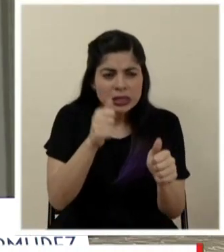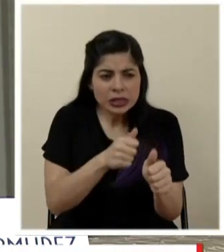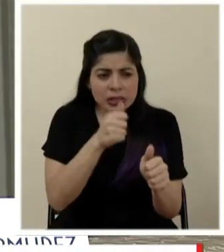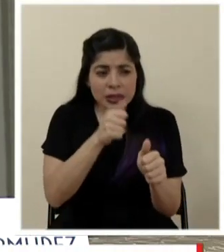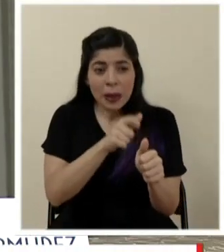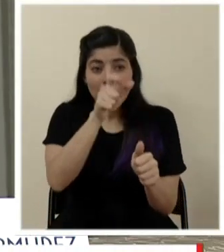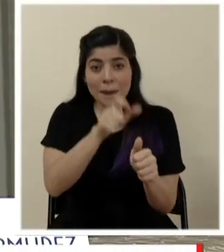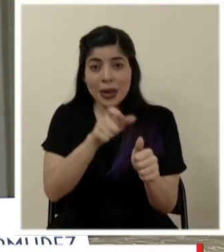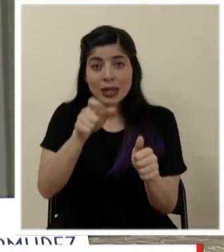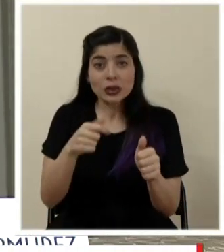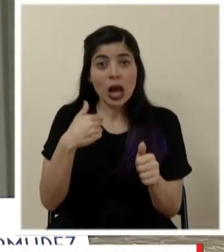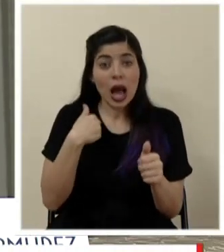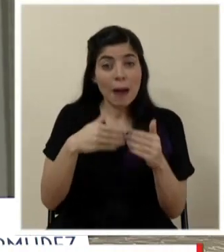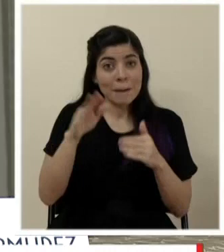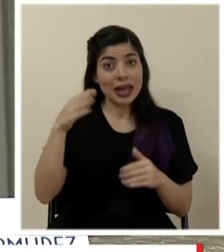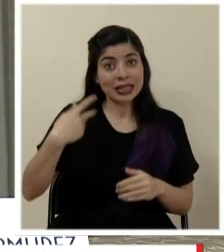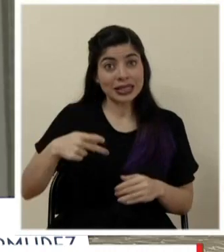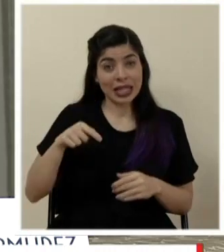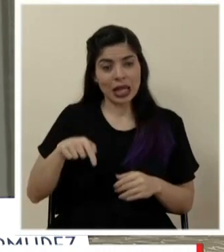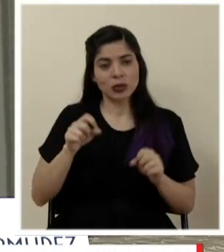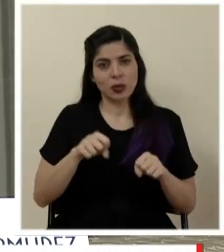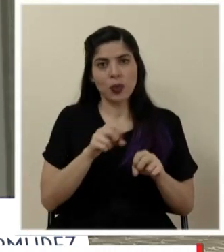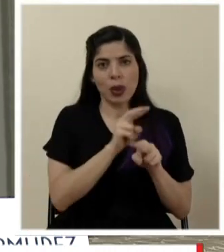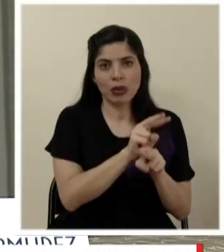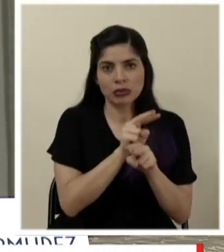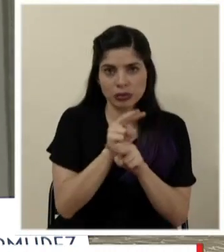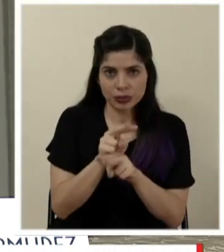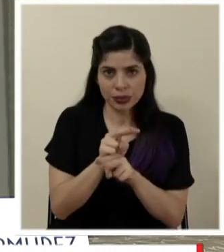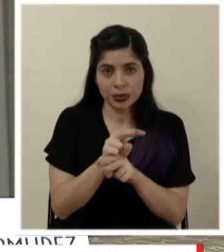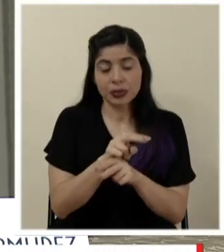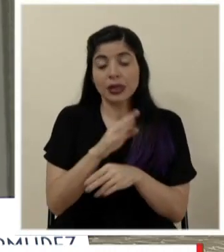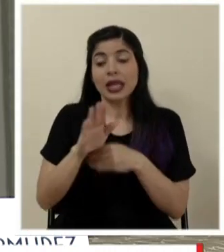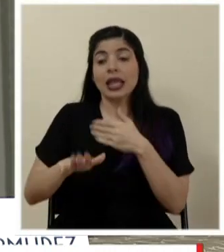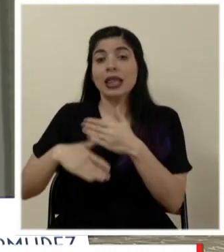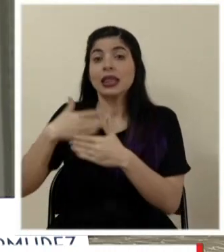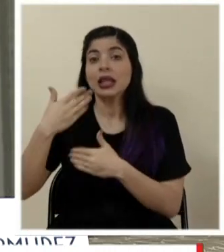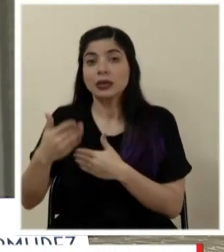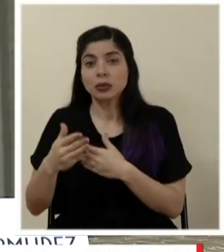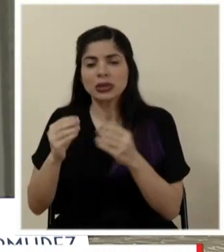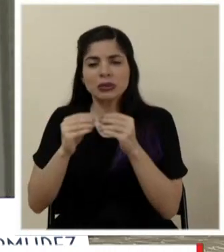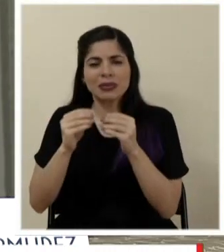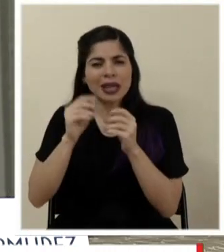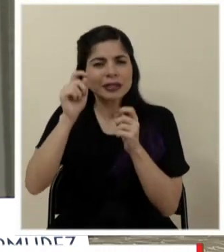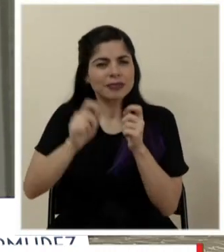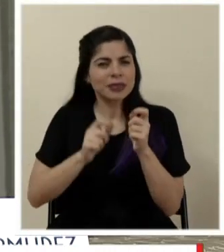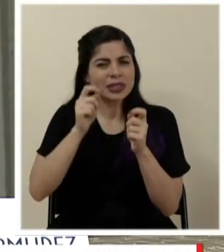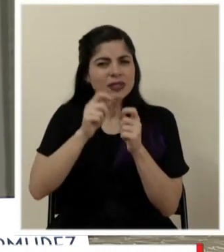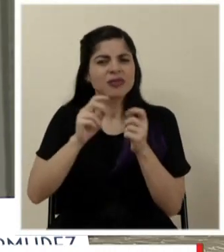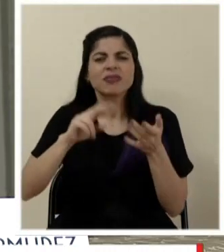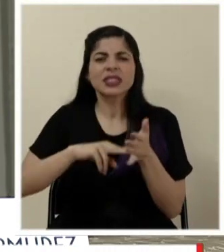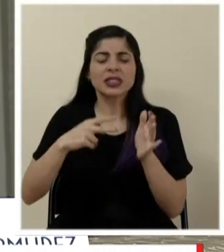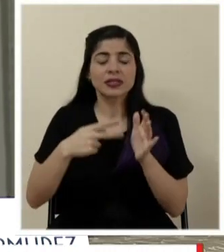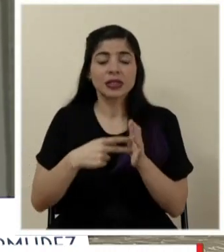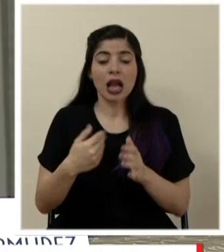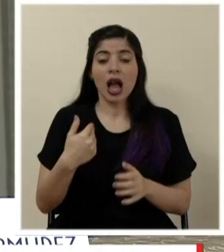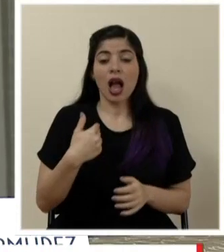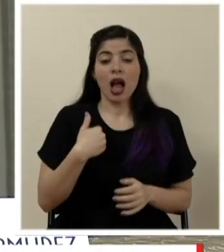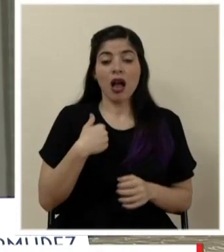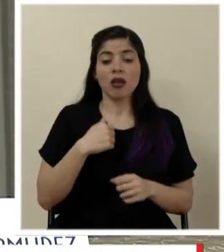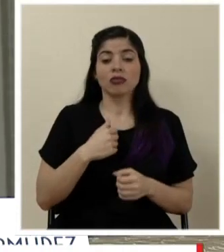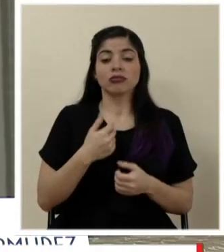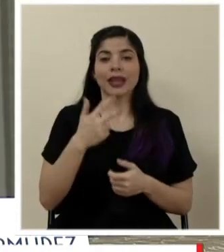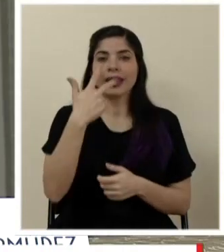que tengan mayores factores de riesgo. Y luego un abordaje de precisión que básicamente nos lleva a tener 3